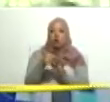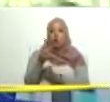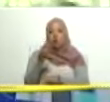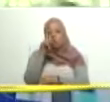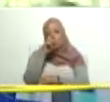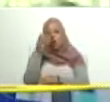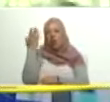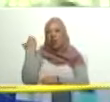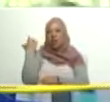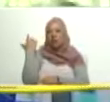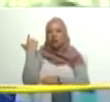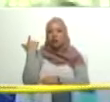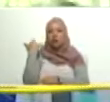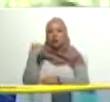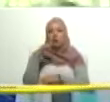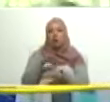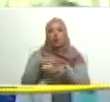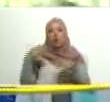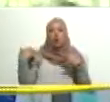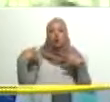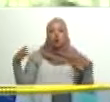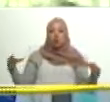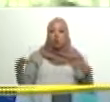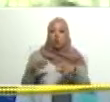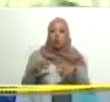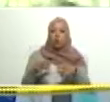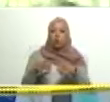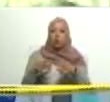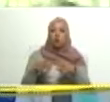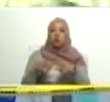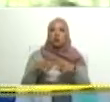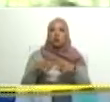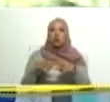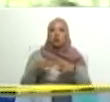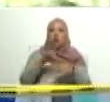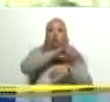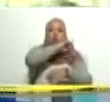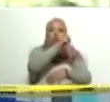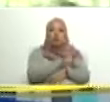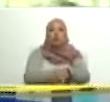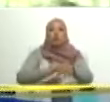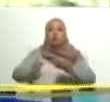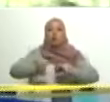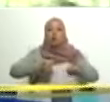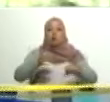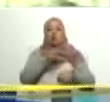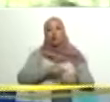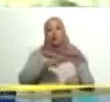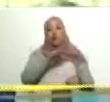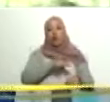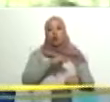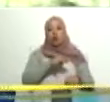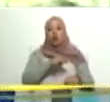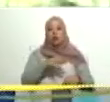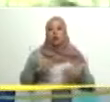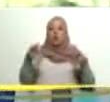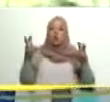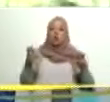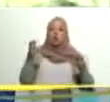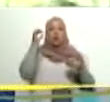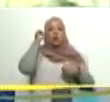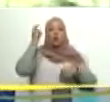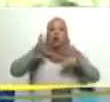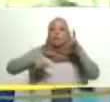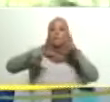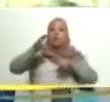vamos a la conformación de un poderoso movimiento social con nuevas